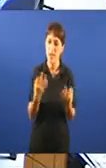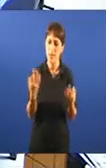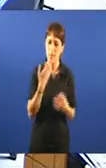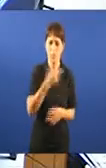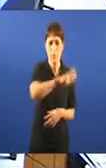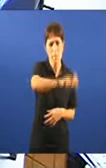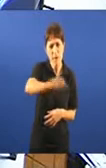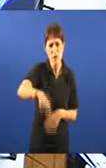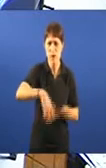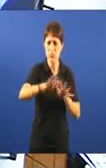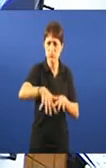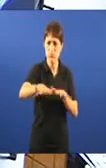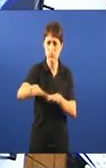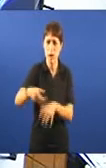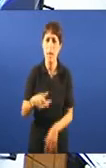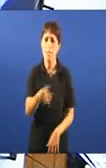barbaridade.